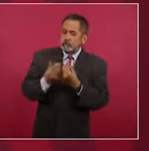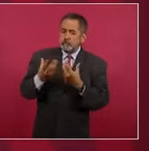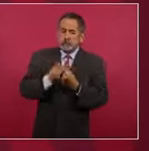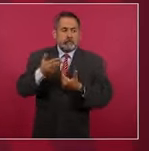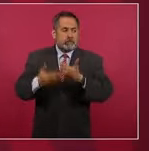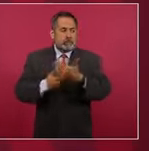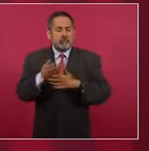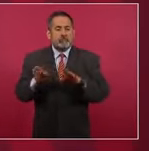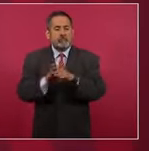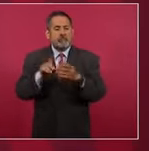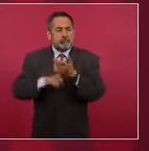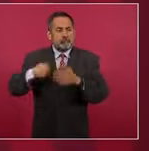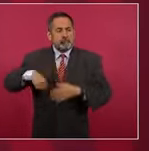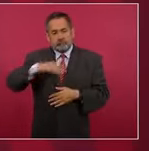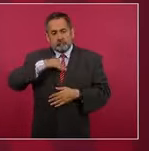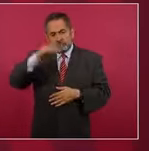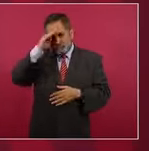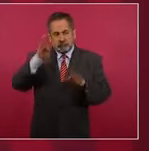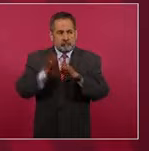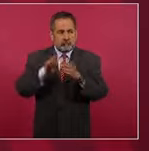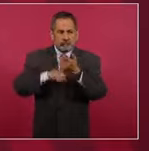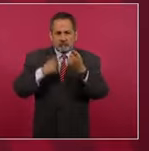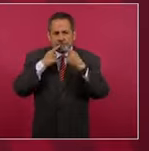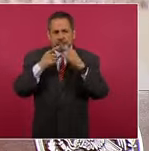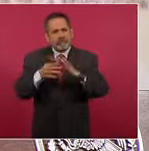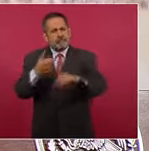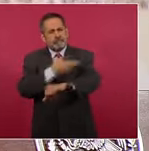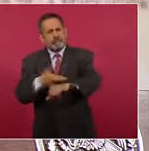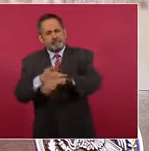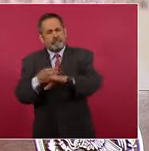Nos hemos propuesto tener el sistema